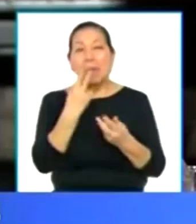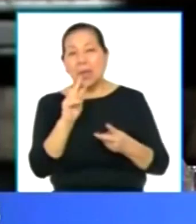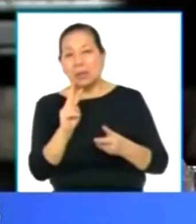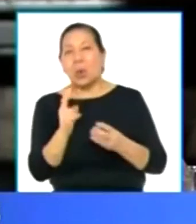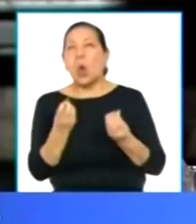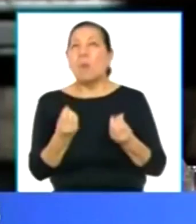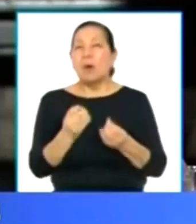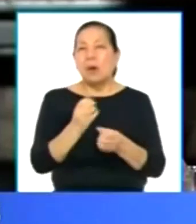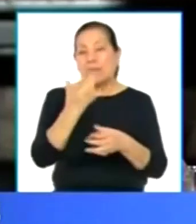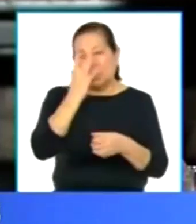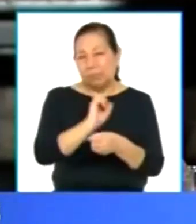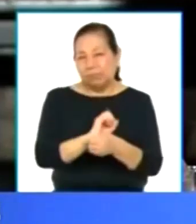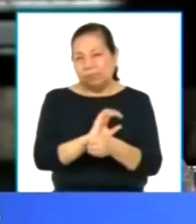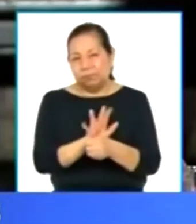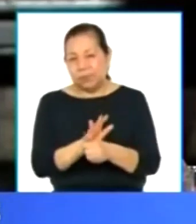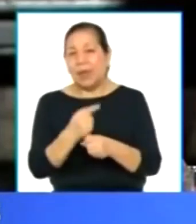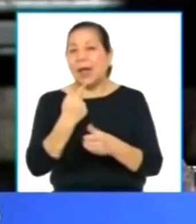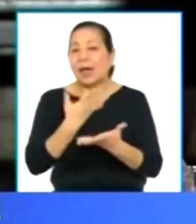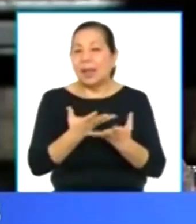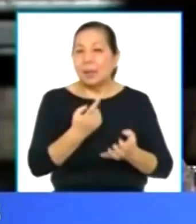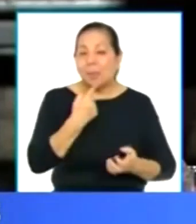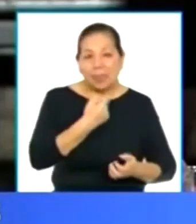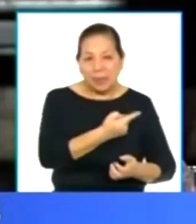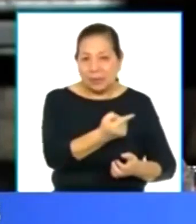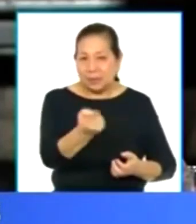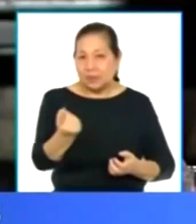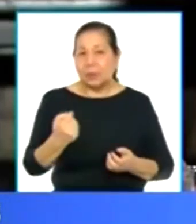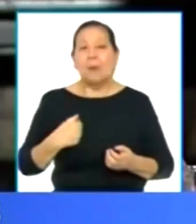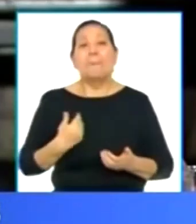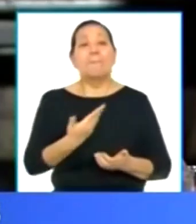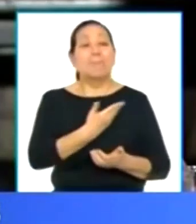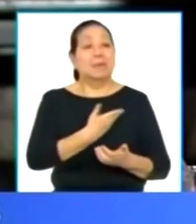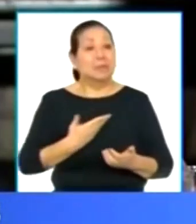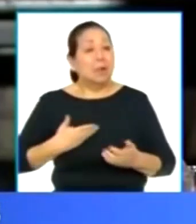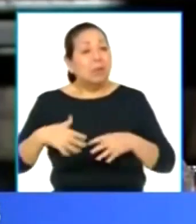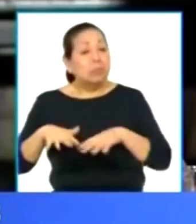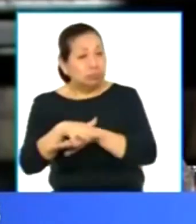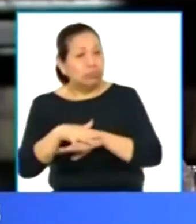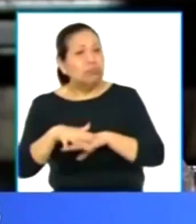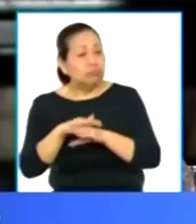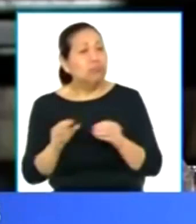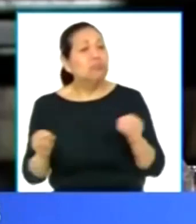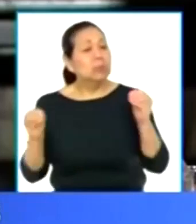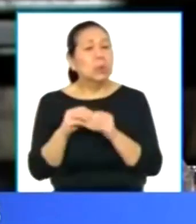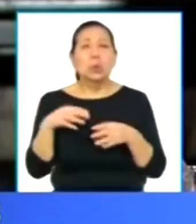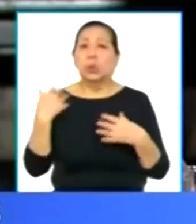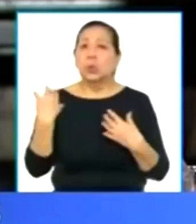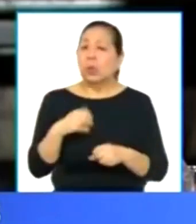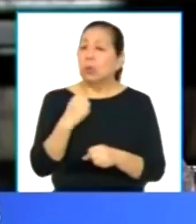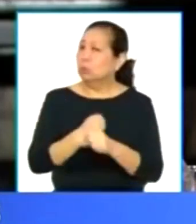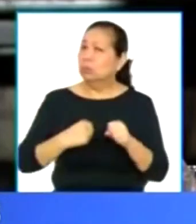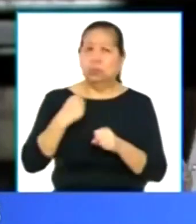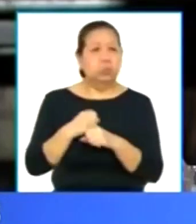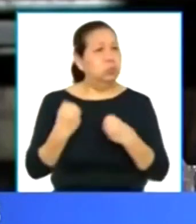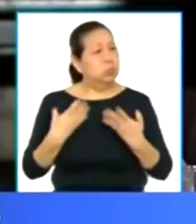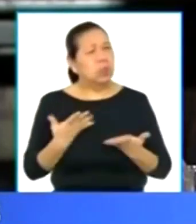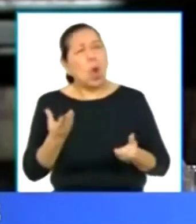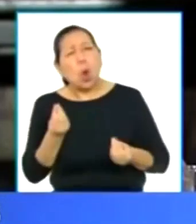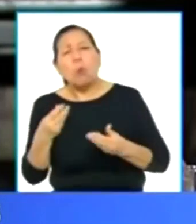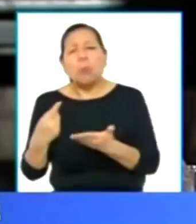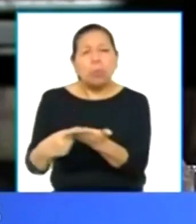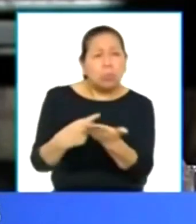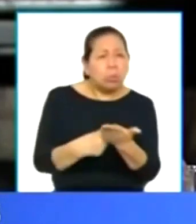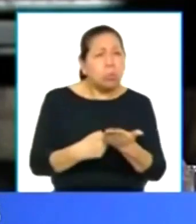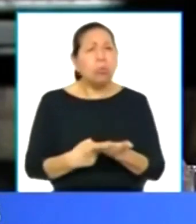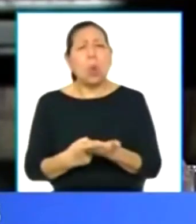pandemia y queremos reiterarles que como Poder Ejecutivo estamos trabajando arduamente para combatirla